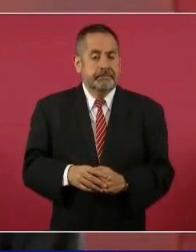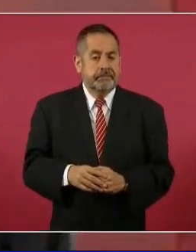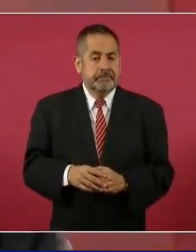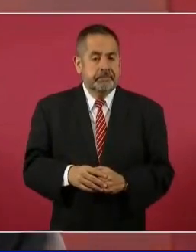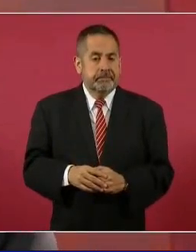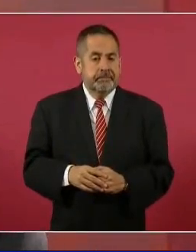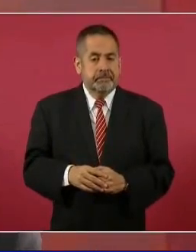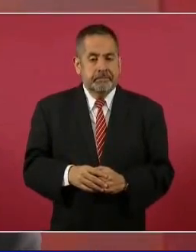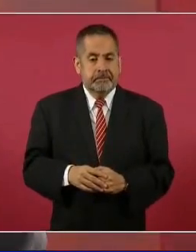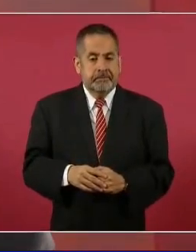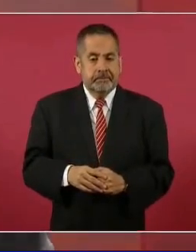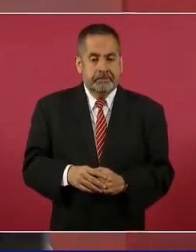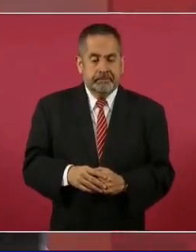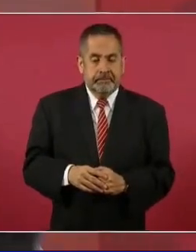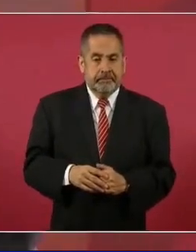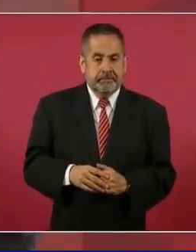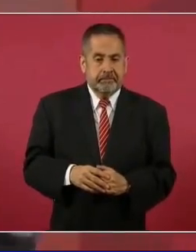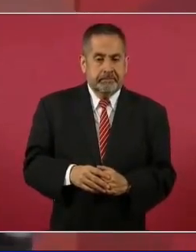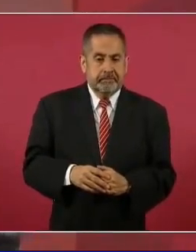se